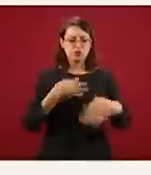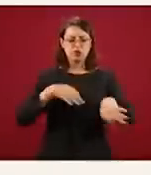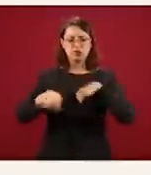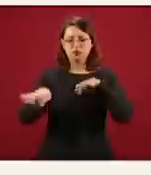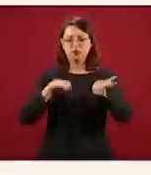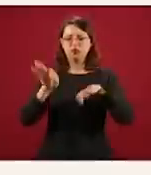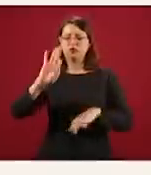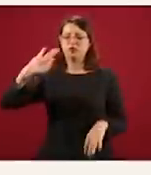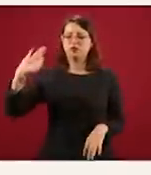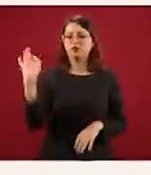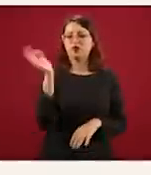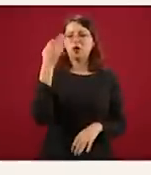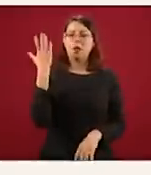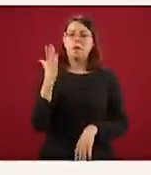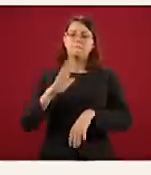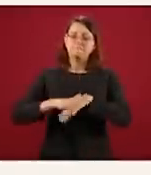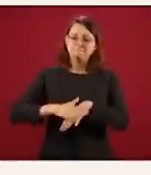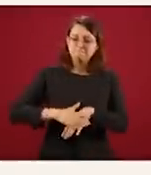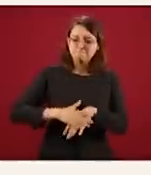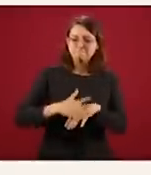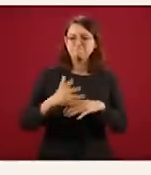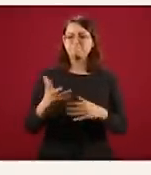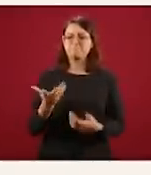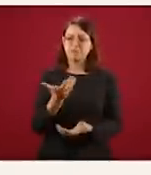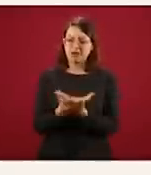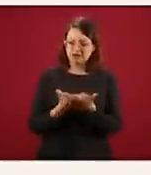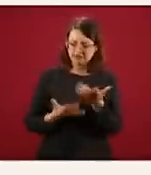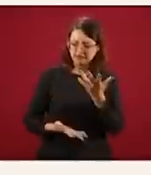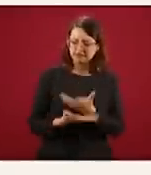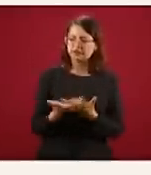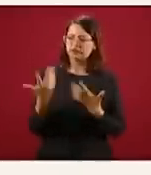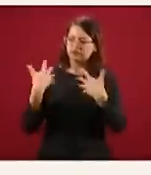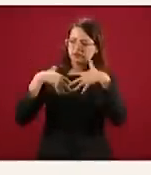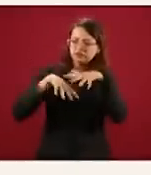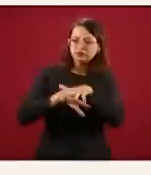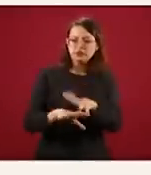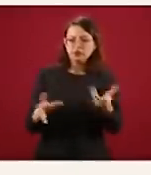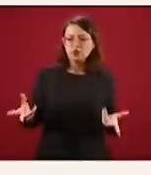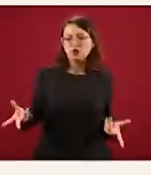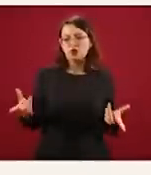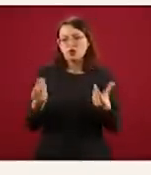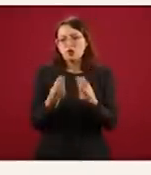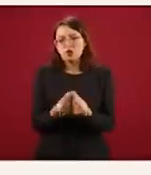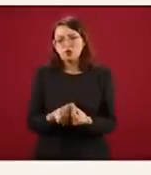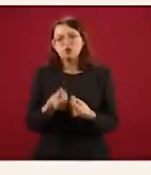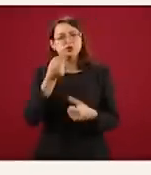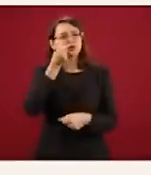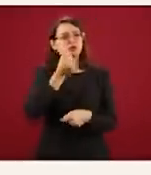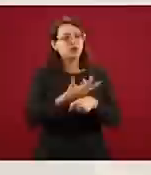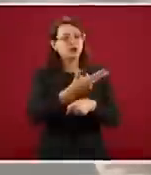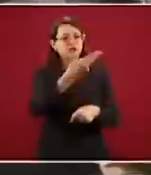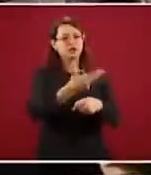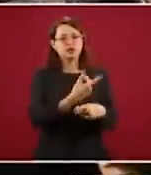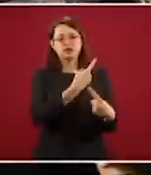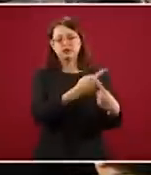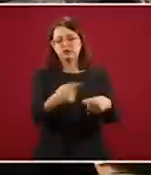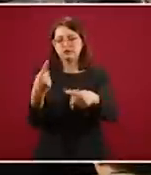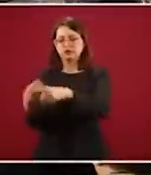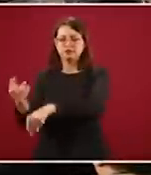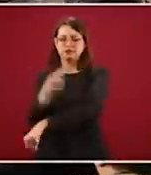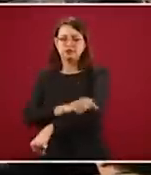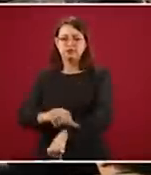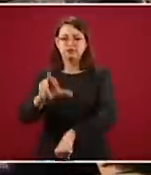promovieron acciones para la reconstrucción del tejido social en coordinación con distintas secretarías de Estado.